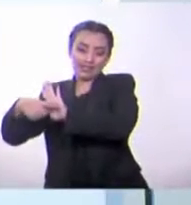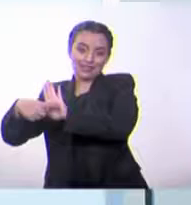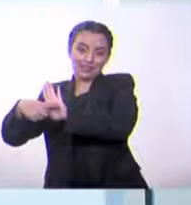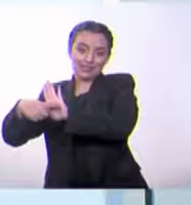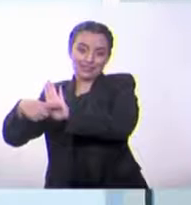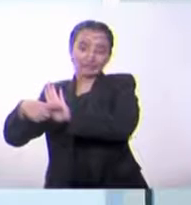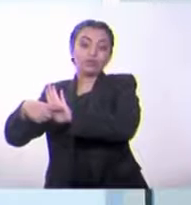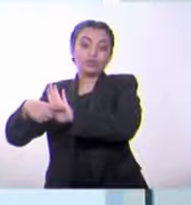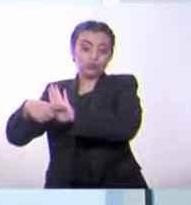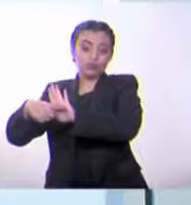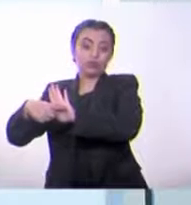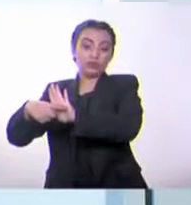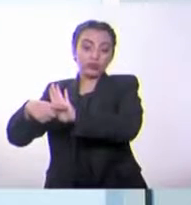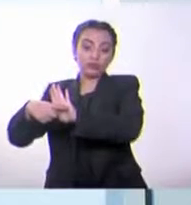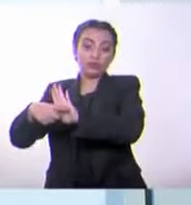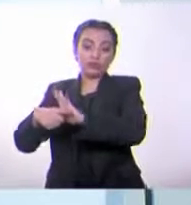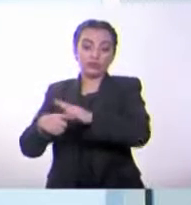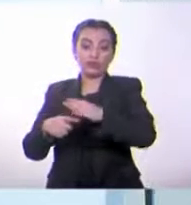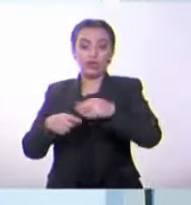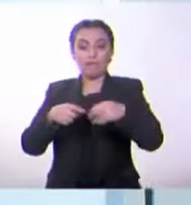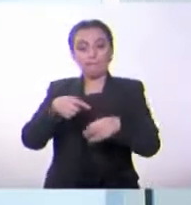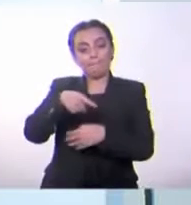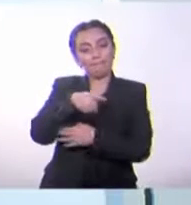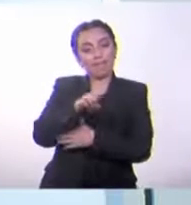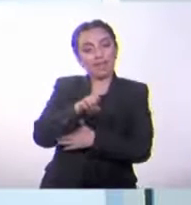Entonces, como ya tengo la masa